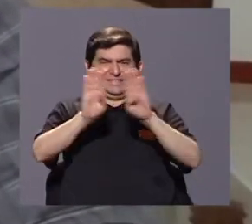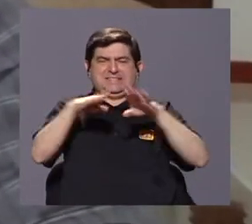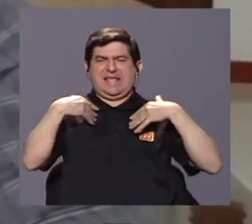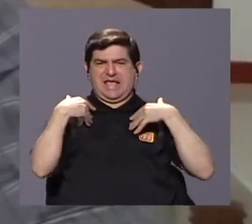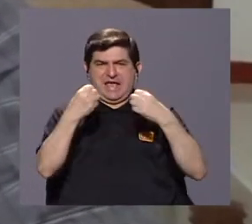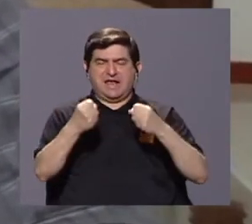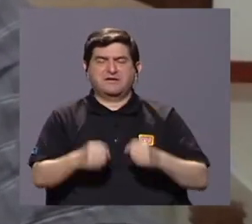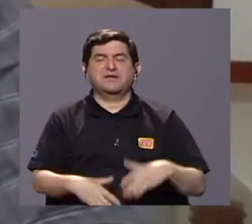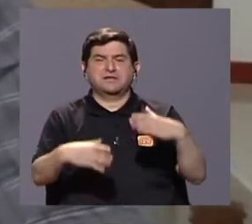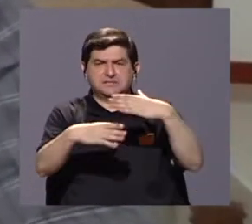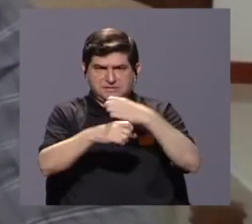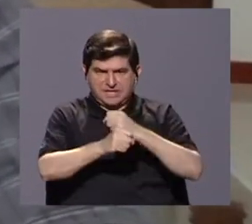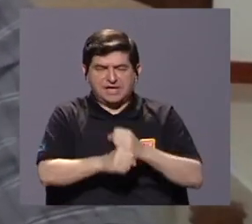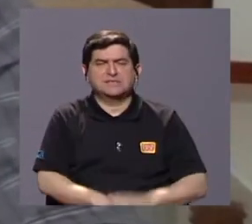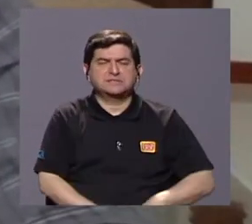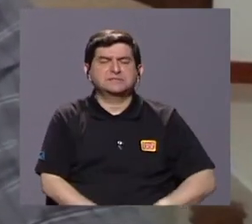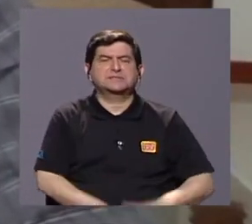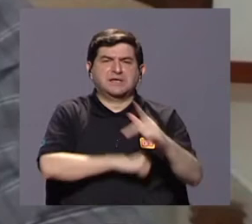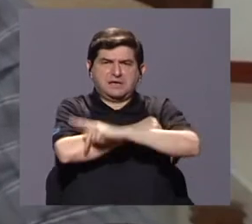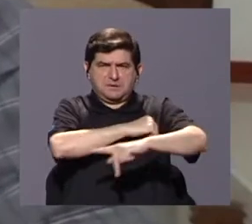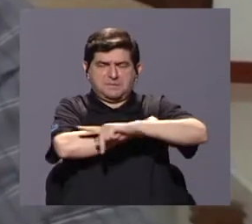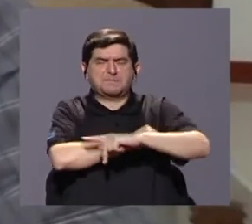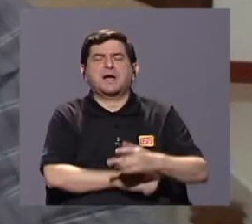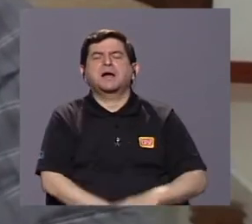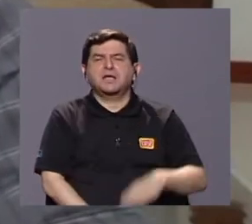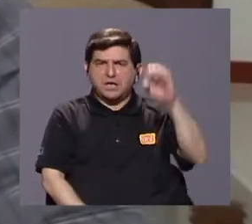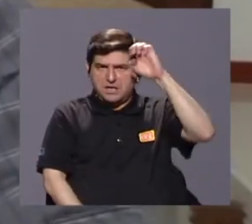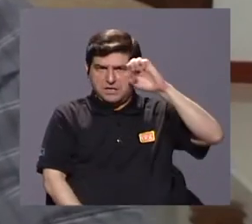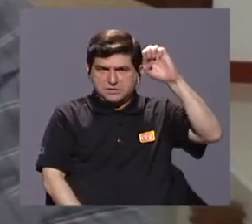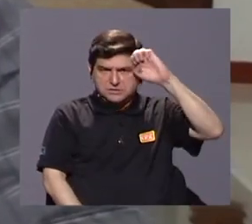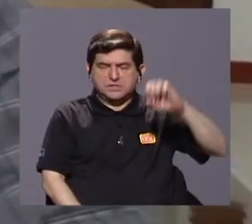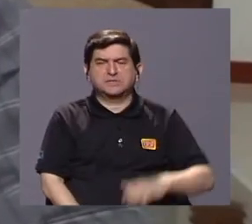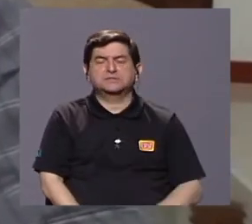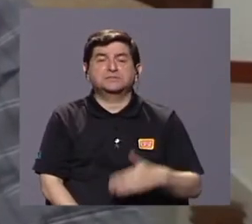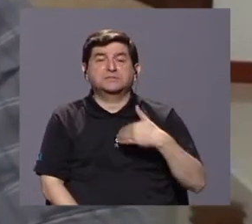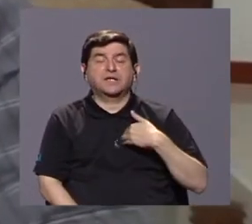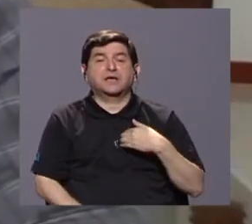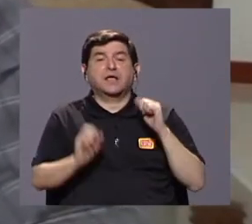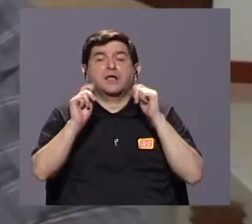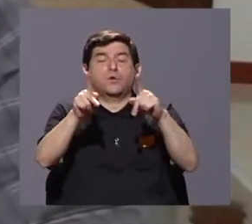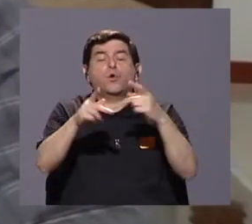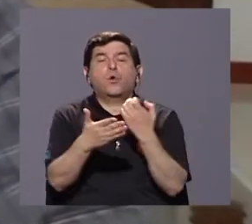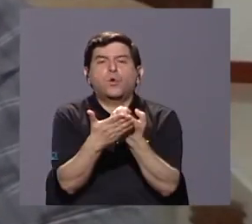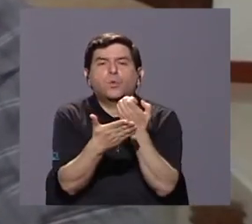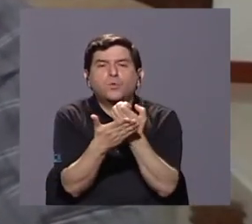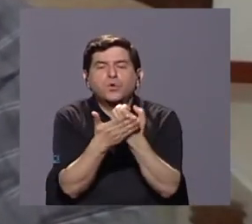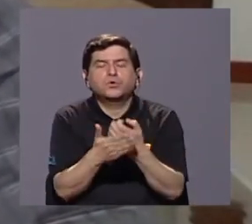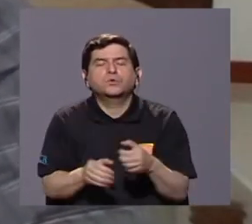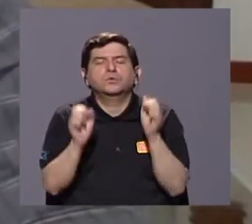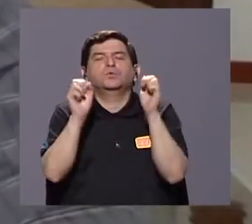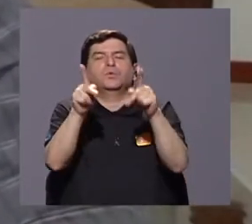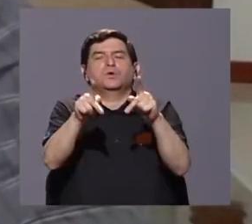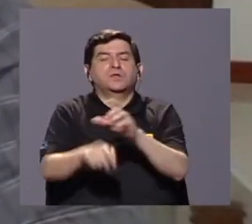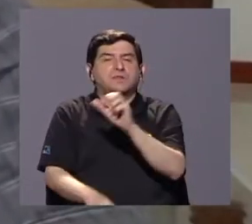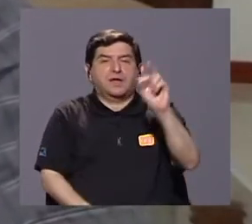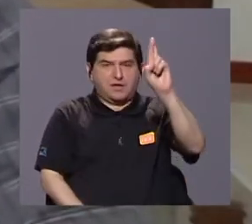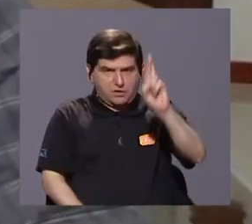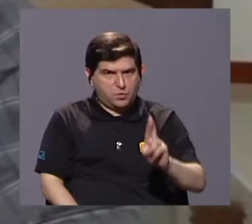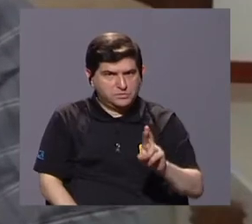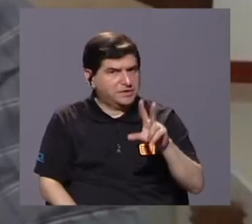sanitarios como los han hecho países europeos que tienen una capacidad económica que les permite eso. En Costa